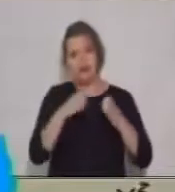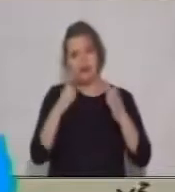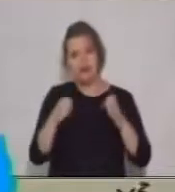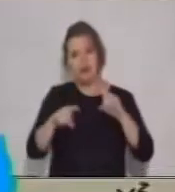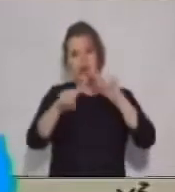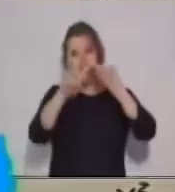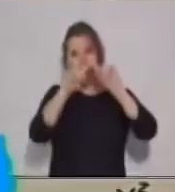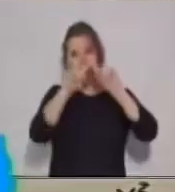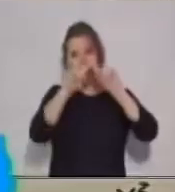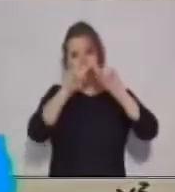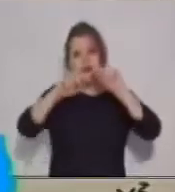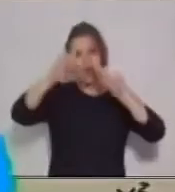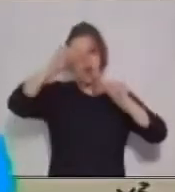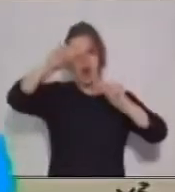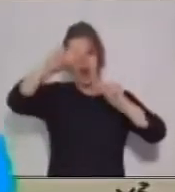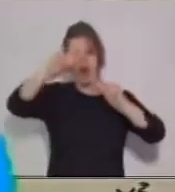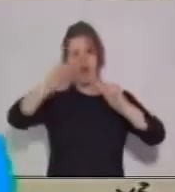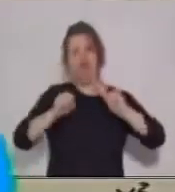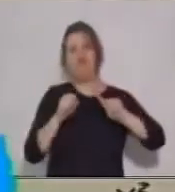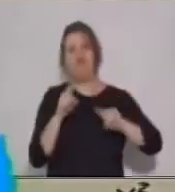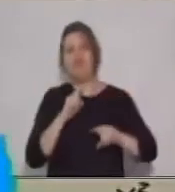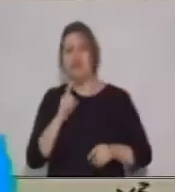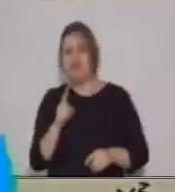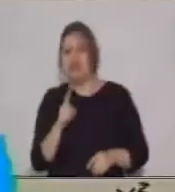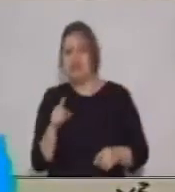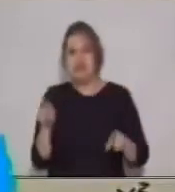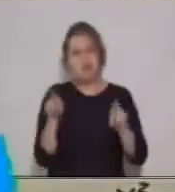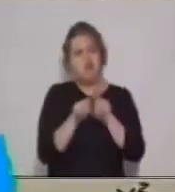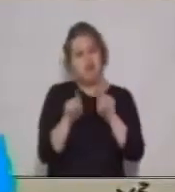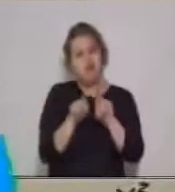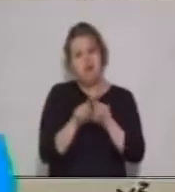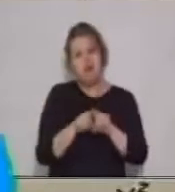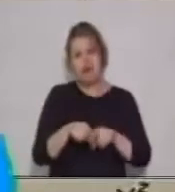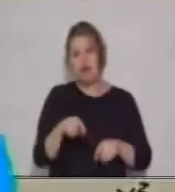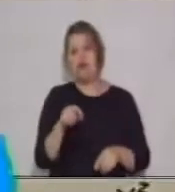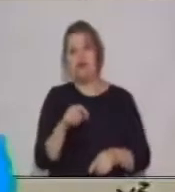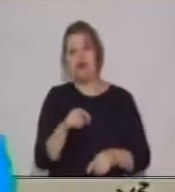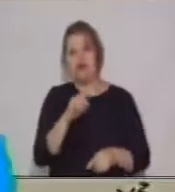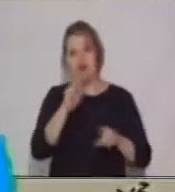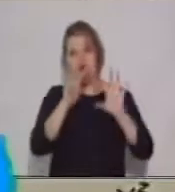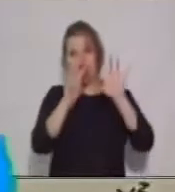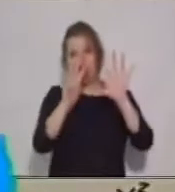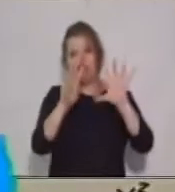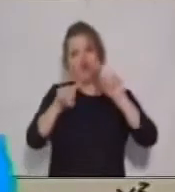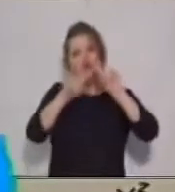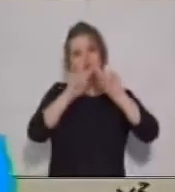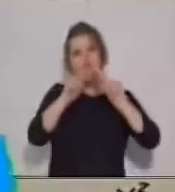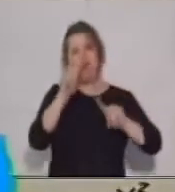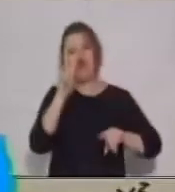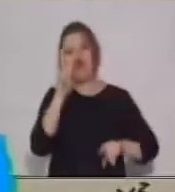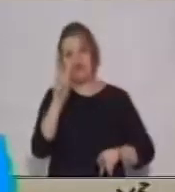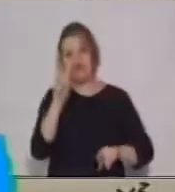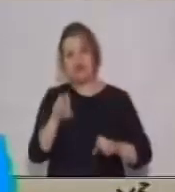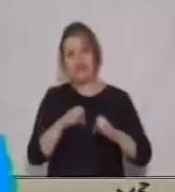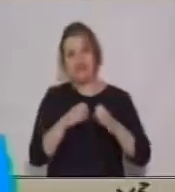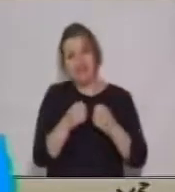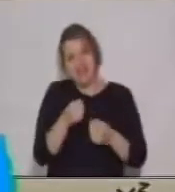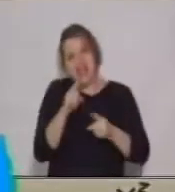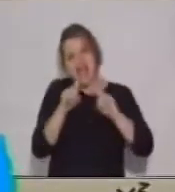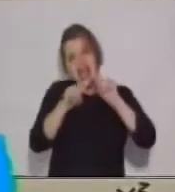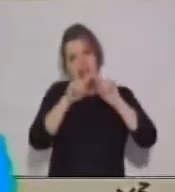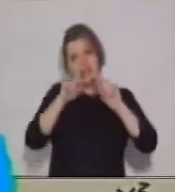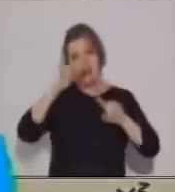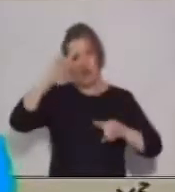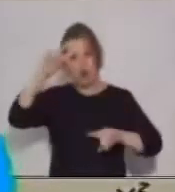quedar como 8 por 2 y x al cuadrado nos va a quedar como 16.